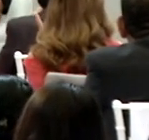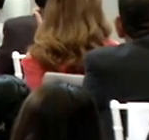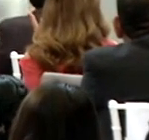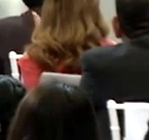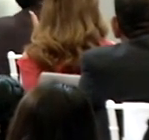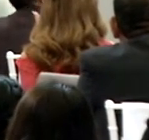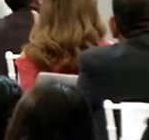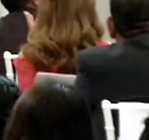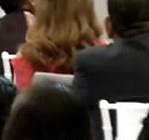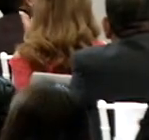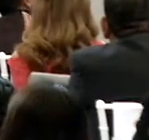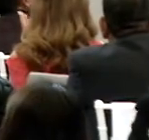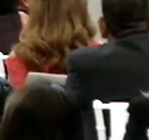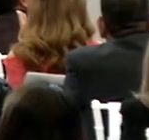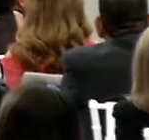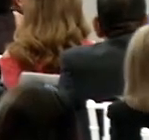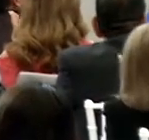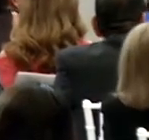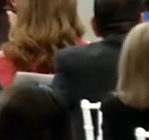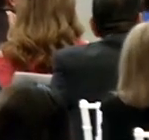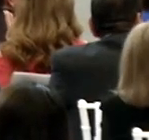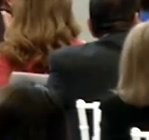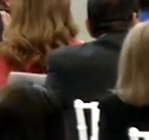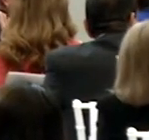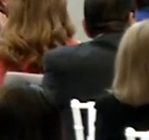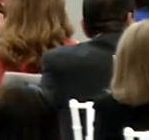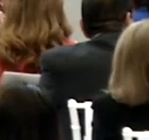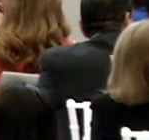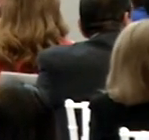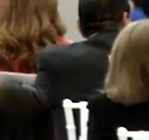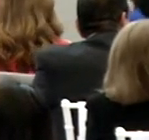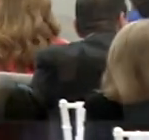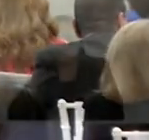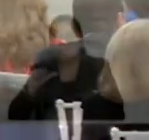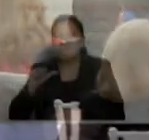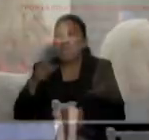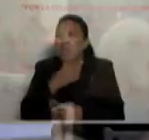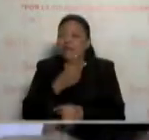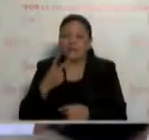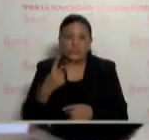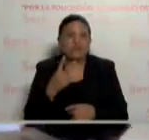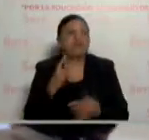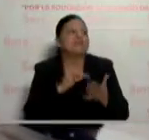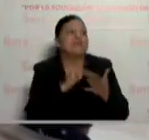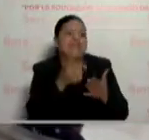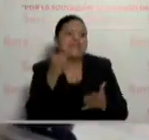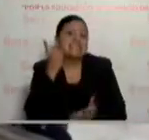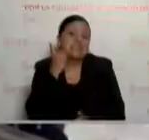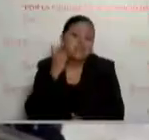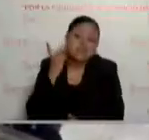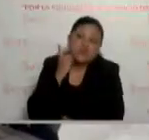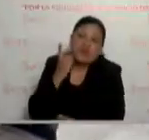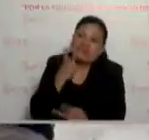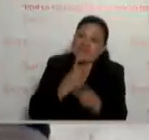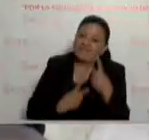como a la diputada Shirley Guadalupe Vázquez Romero. Muchas gracias por acompañarnos.